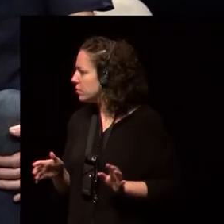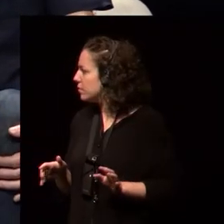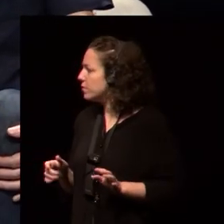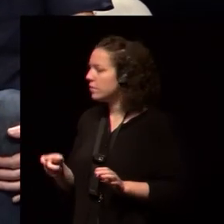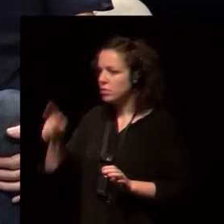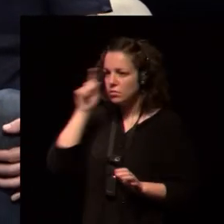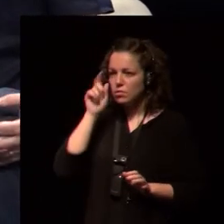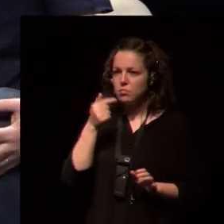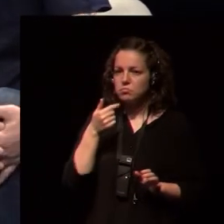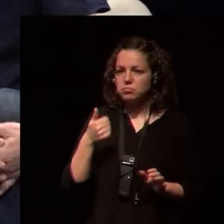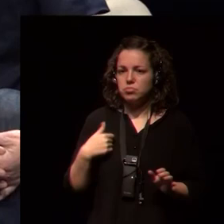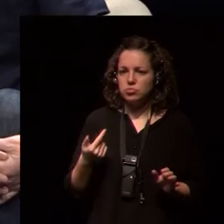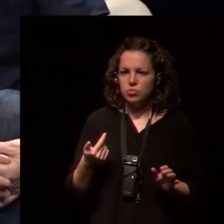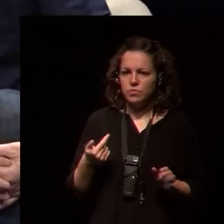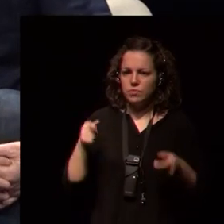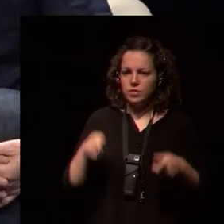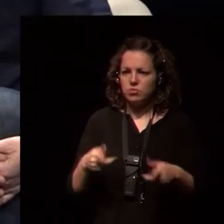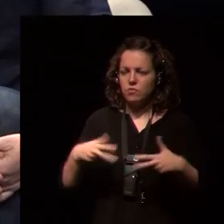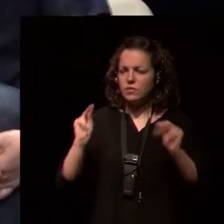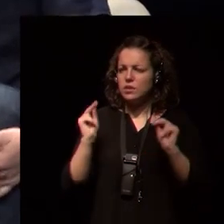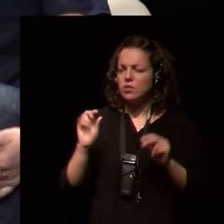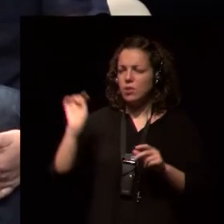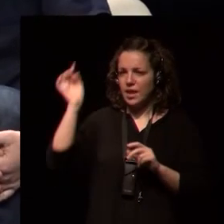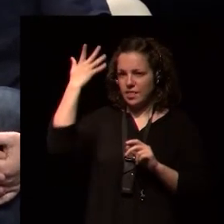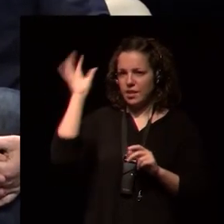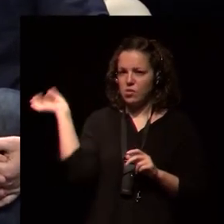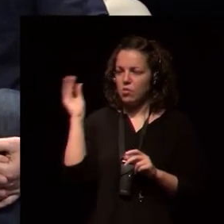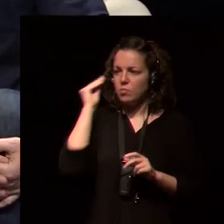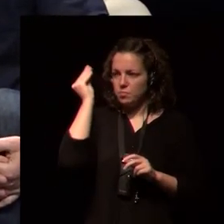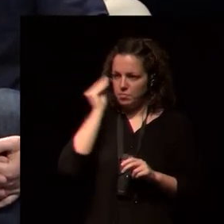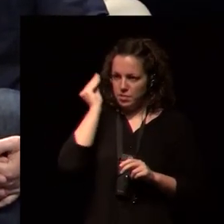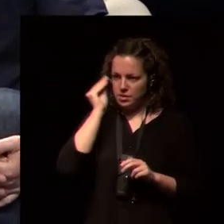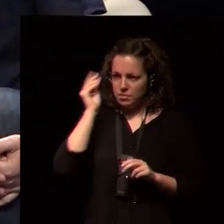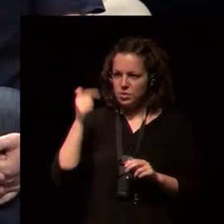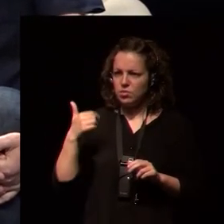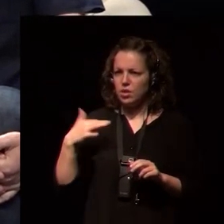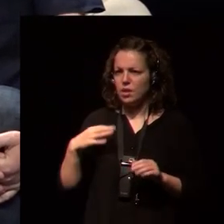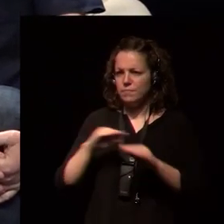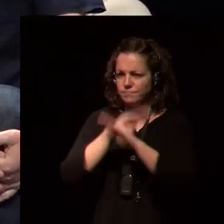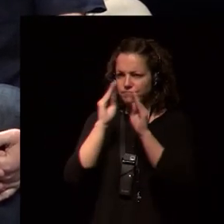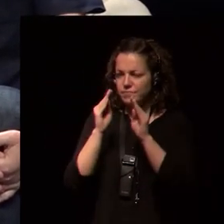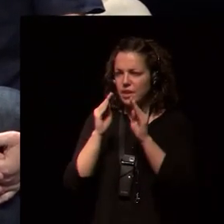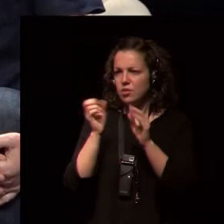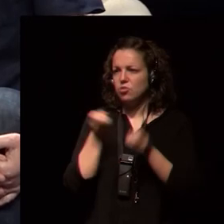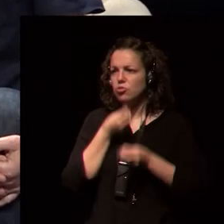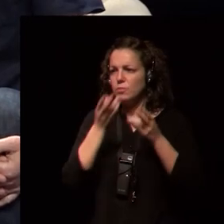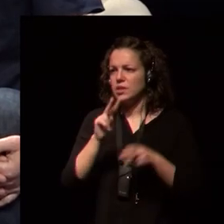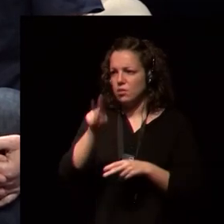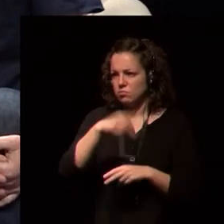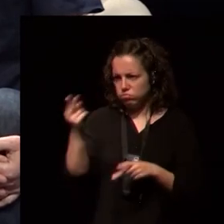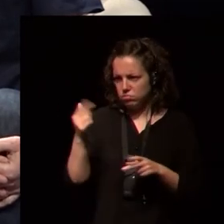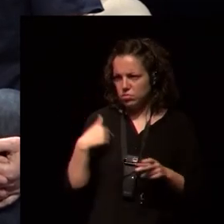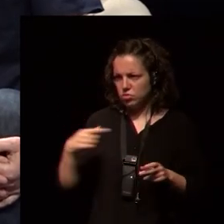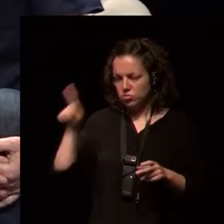Pues yo voy a dejar esta sesión con una idea, un pensamiento que en parte responde a